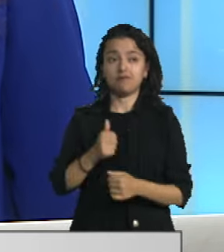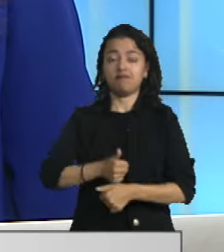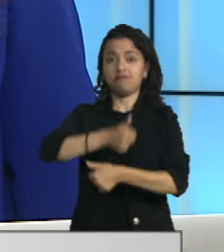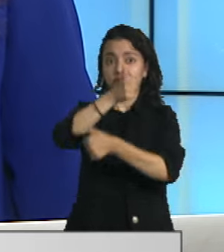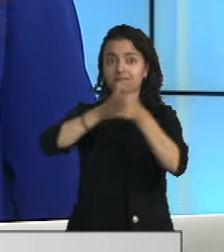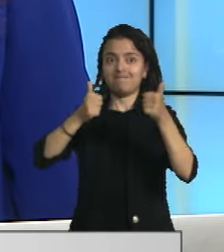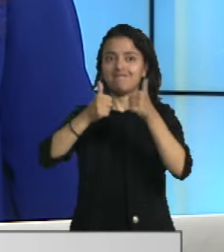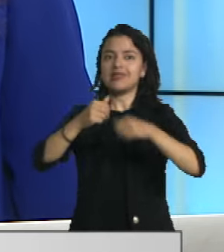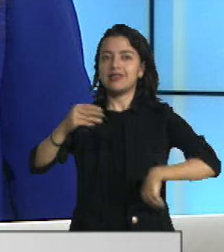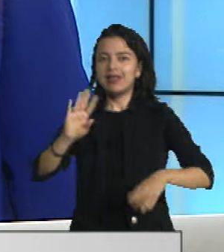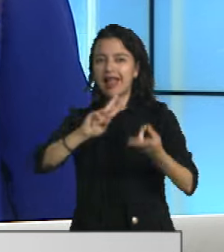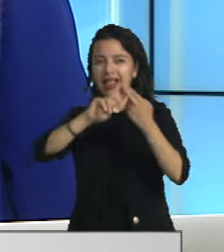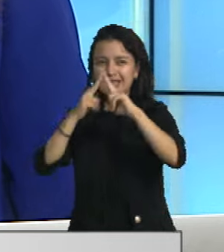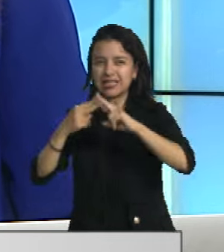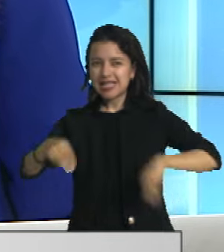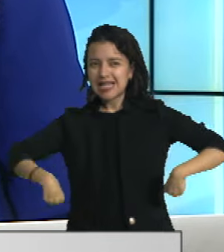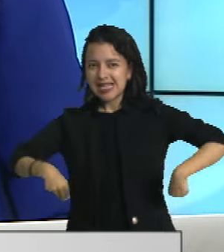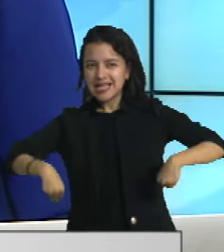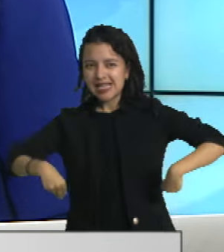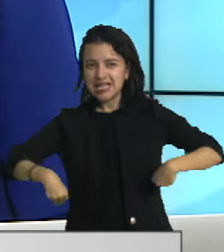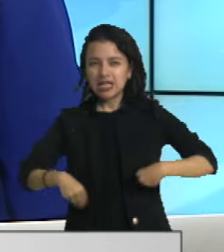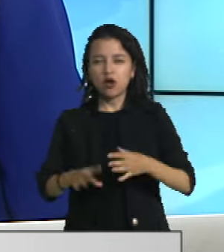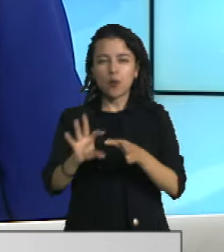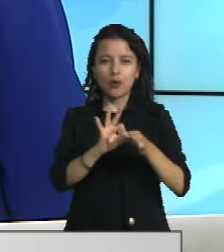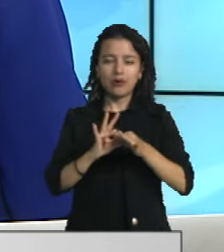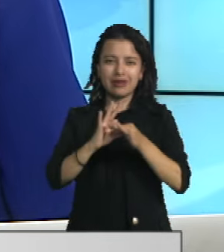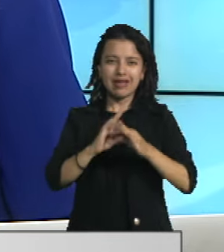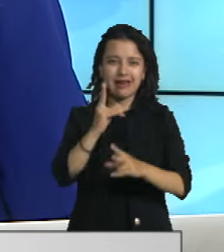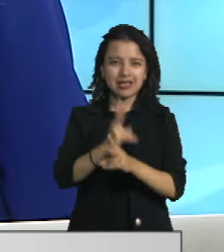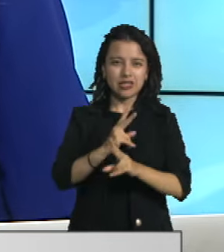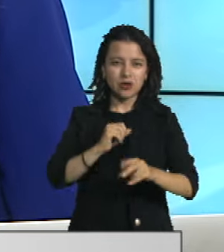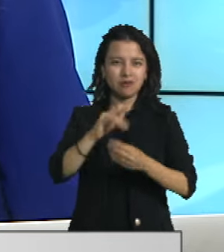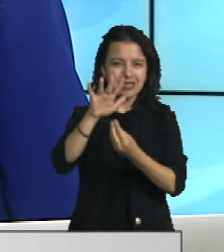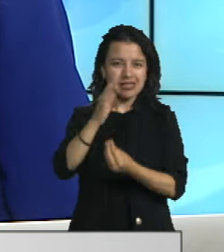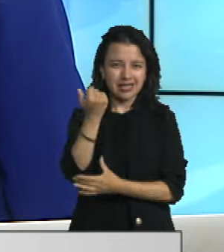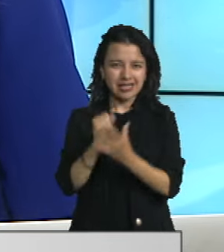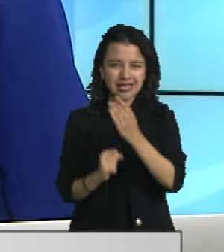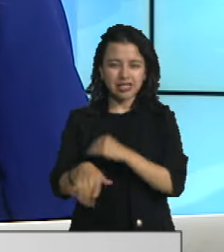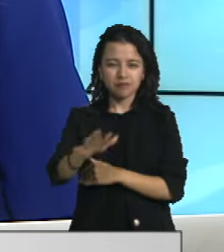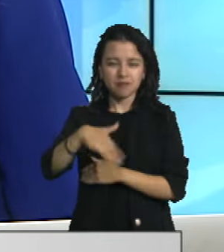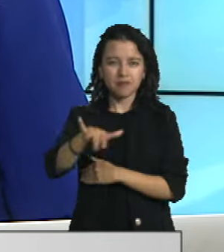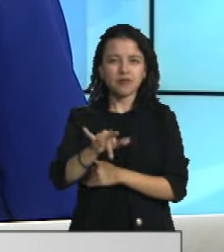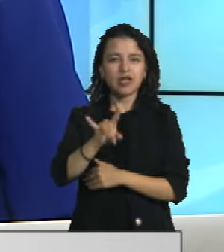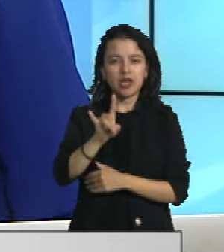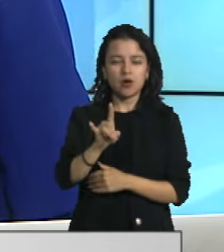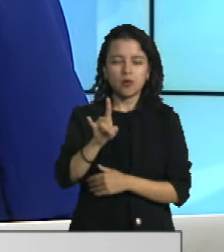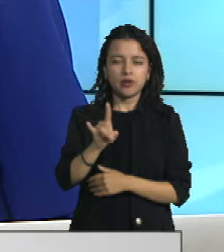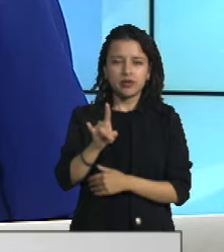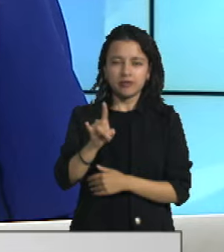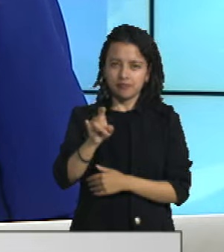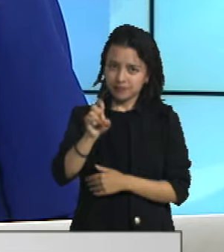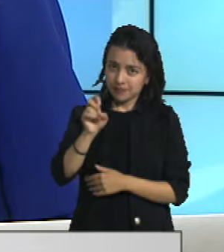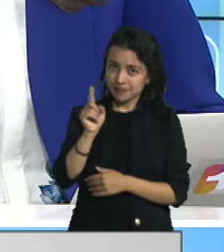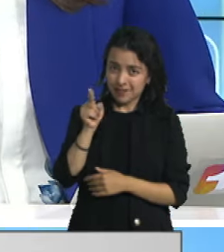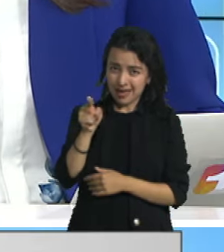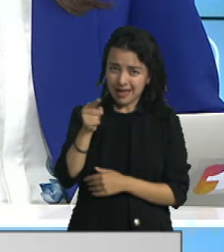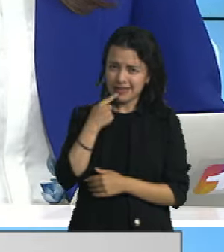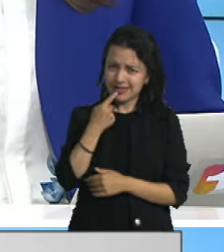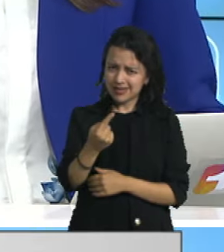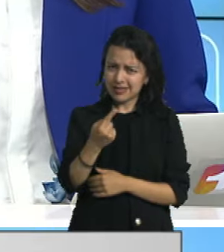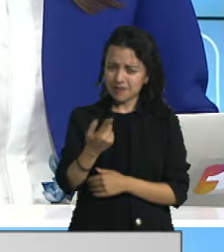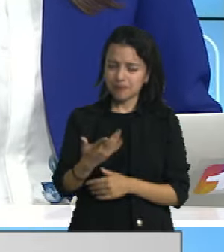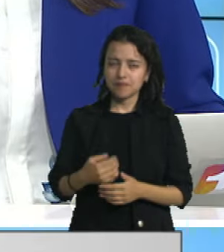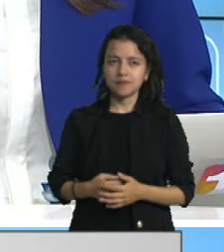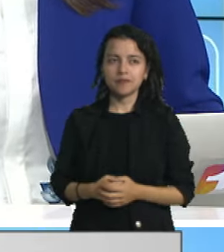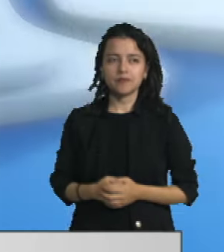exfuncionarios de la Unidad Nacional de Gestión del Riesgo de Desastres por un presunto caso millonario de corrupción en la entidad. Stig Luengas está en el lugar. Stig, muy